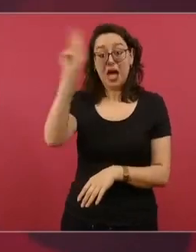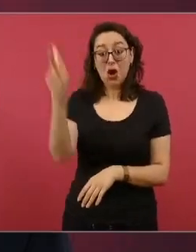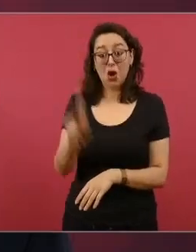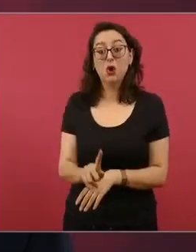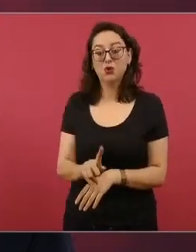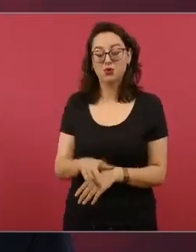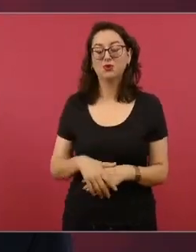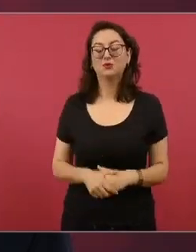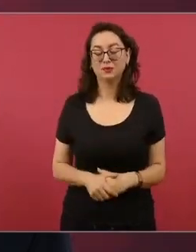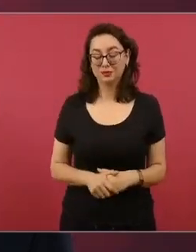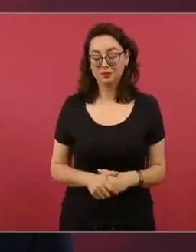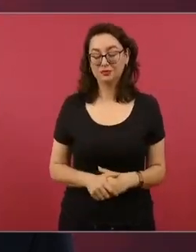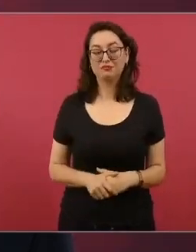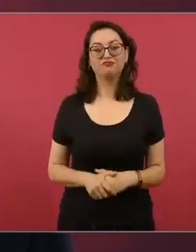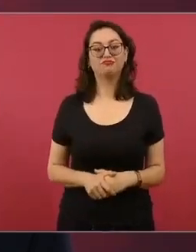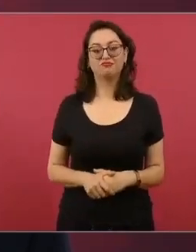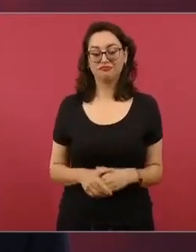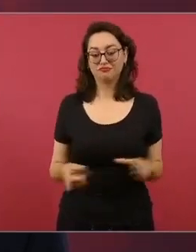conservadores corruptos,